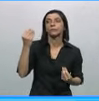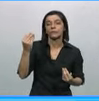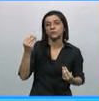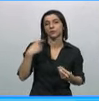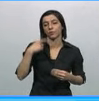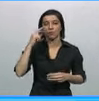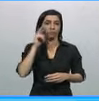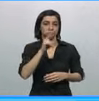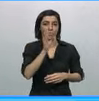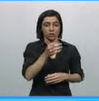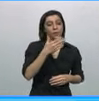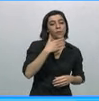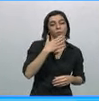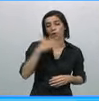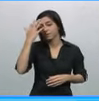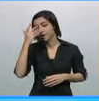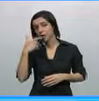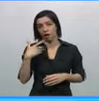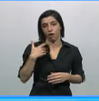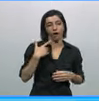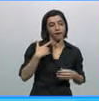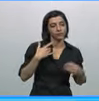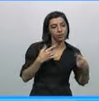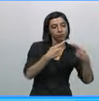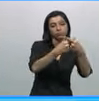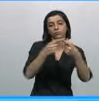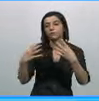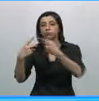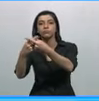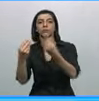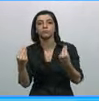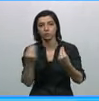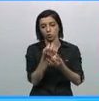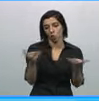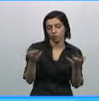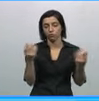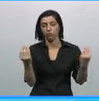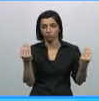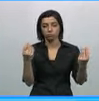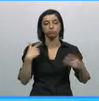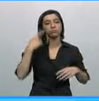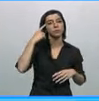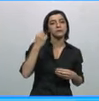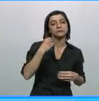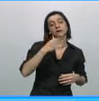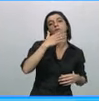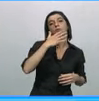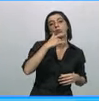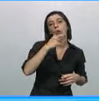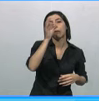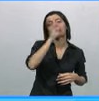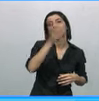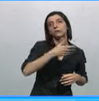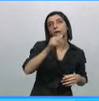el fixture que tiene Boca, por el fixture que tiene San Lorenzo, ¿qué le darías? ¿Qué porcentaje le darías a Boca con posibilidad de salir campeón y a San Lorenzo? Más allá de que